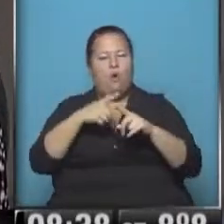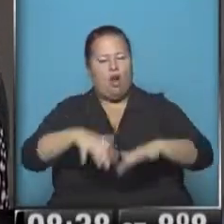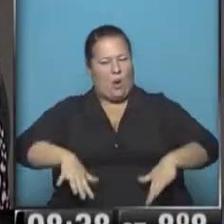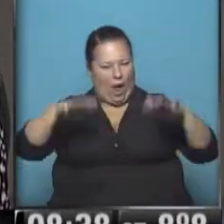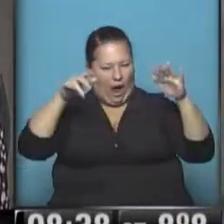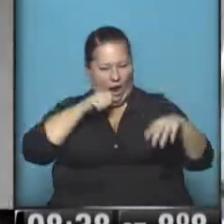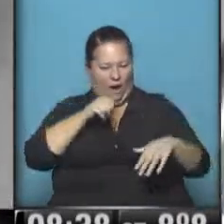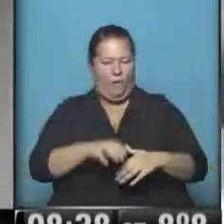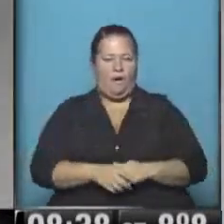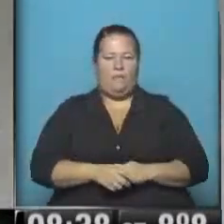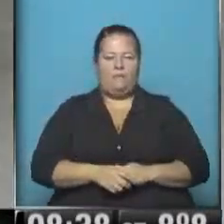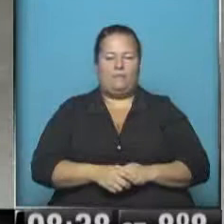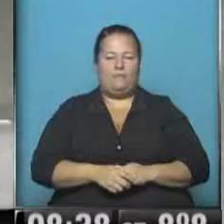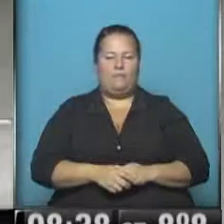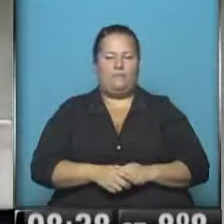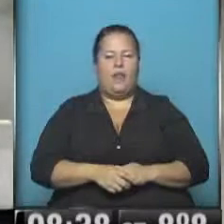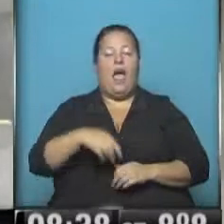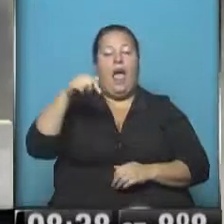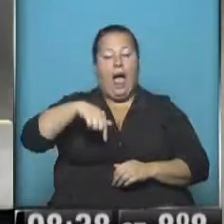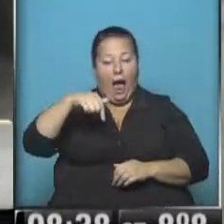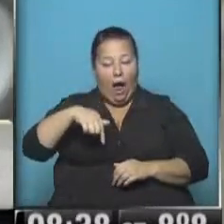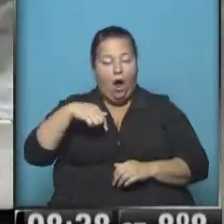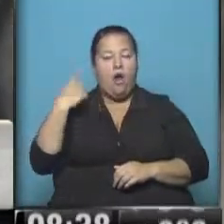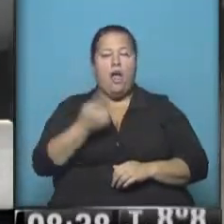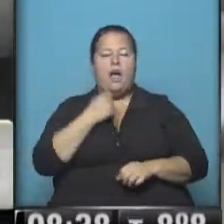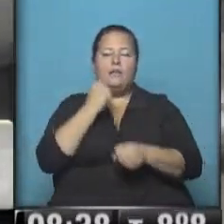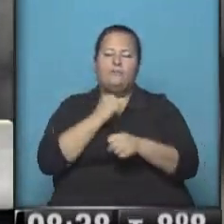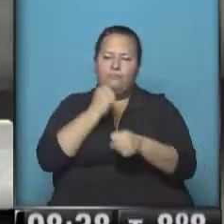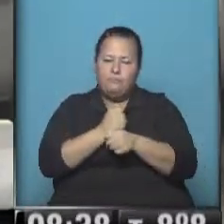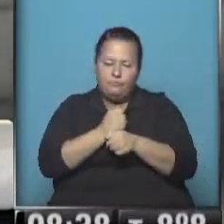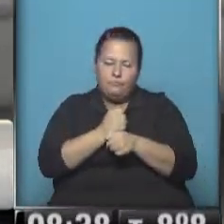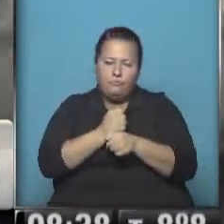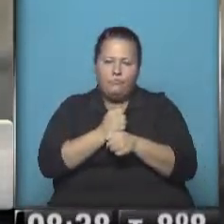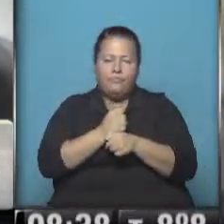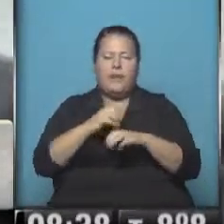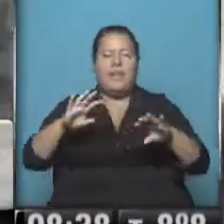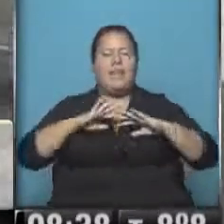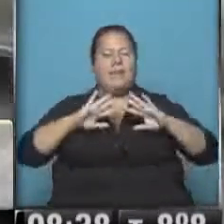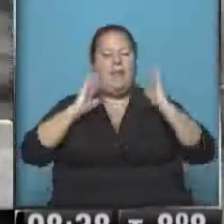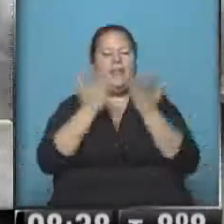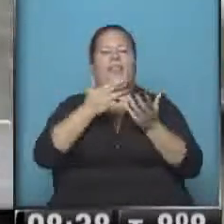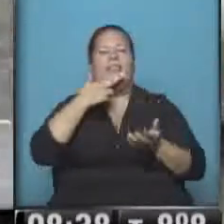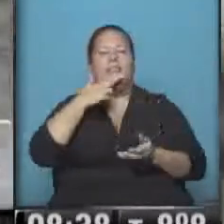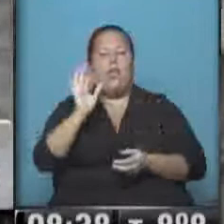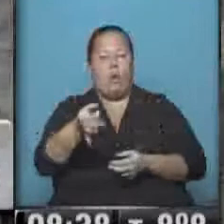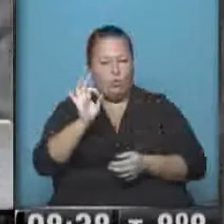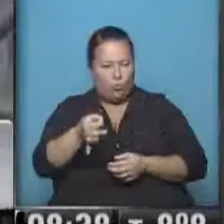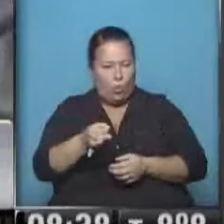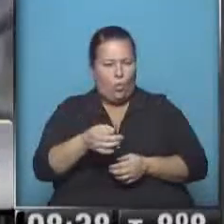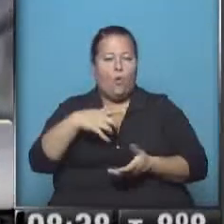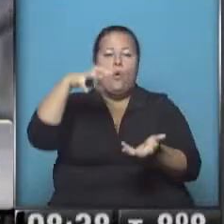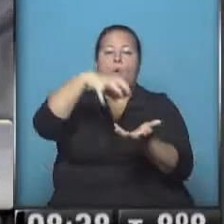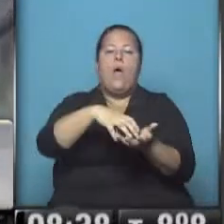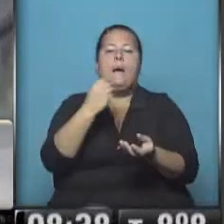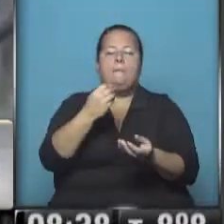inundaciones. Mira, en este momento estamos trabajando en el gimnasio 17 de octubre, que ha sido el lugar